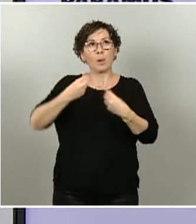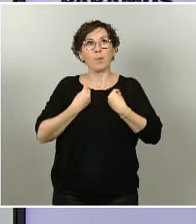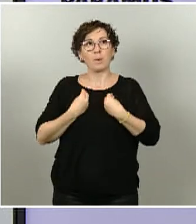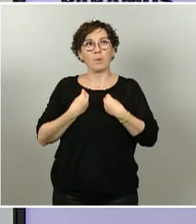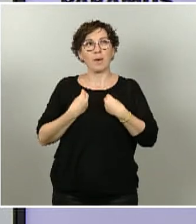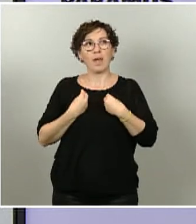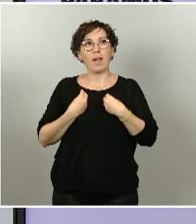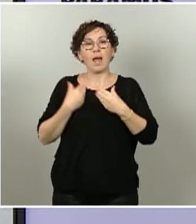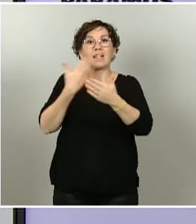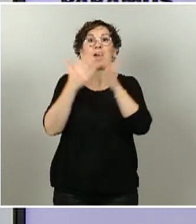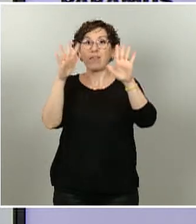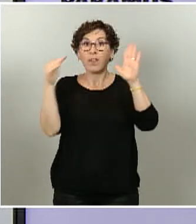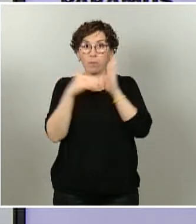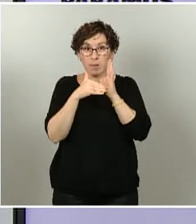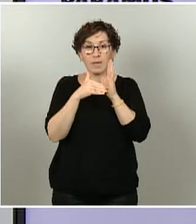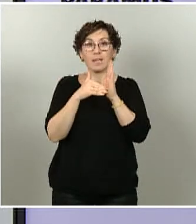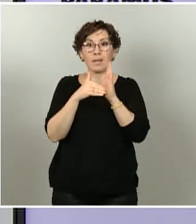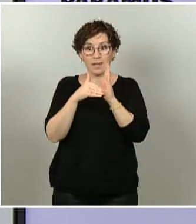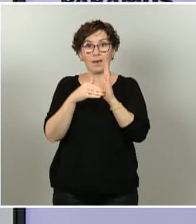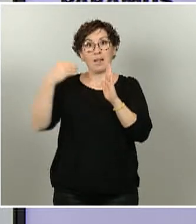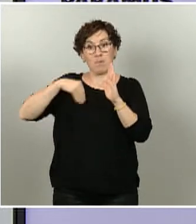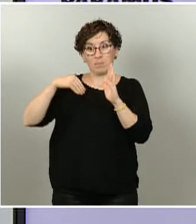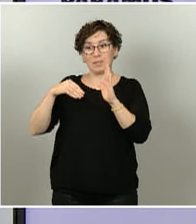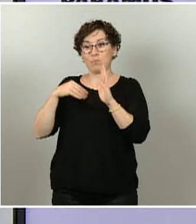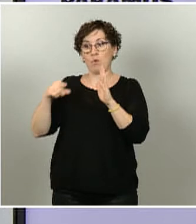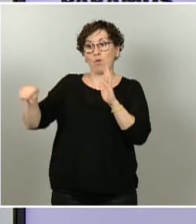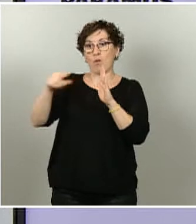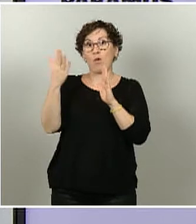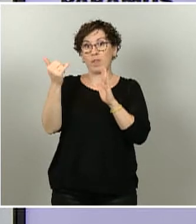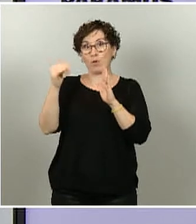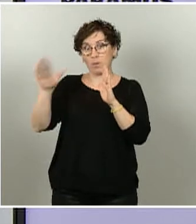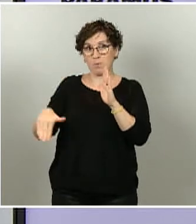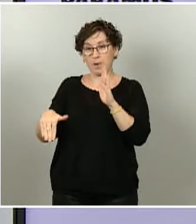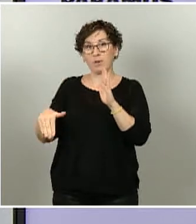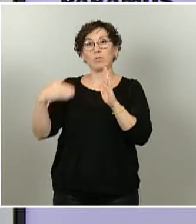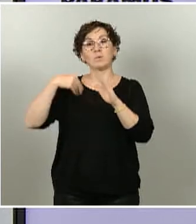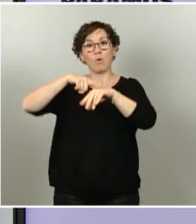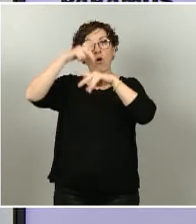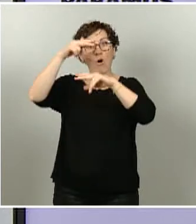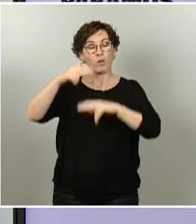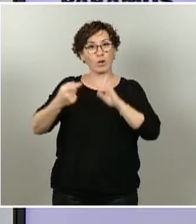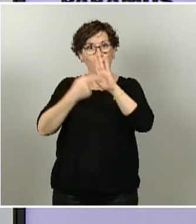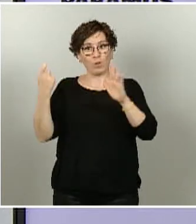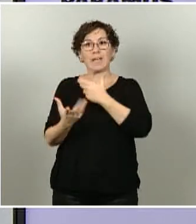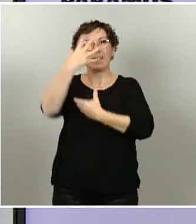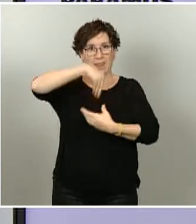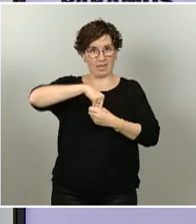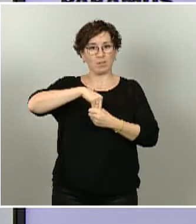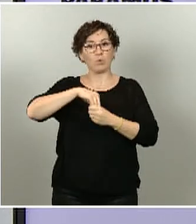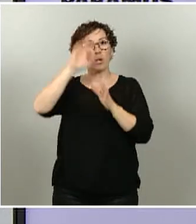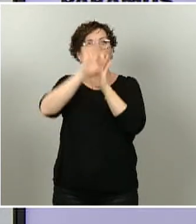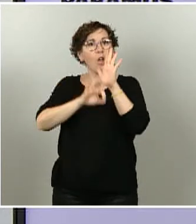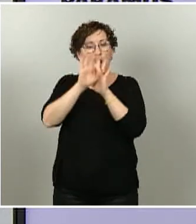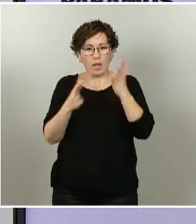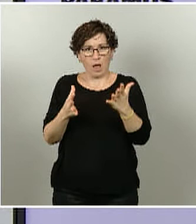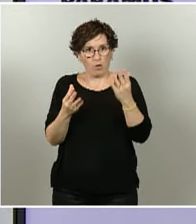de las que ya gozaban los municipios de menos de 5.000 habitantes, en concreto la supresión de las franjas horarias y algunas otras medidas. Es una orden que estamos ultimando, muy probablemente en